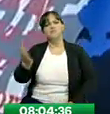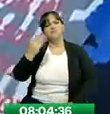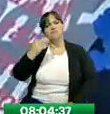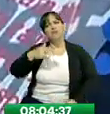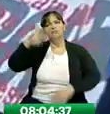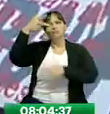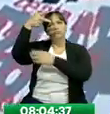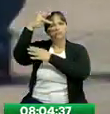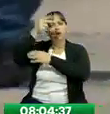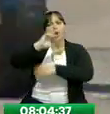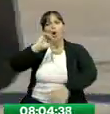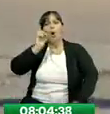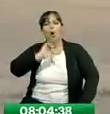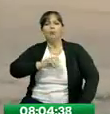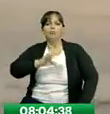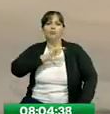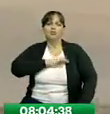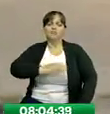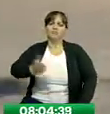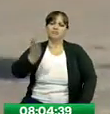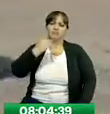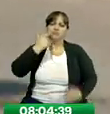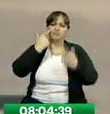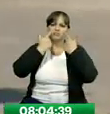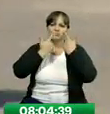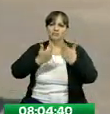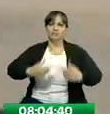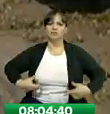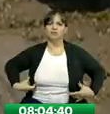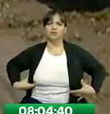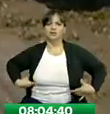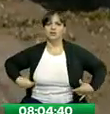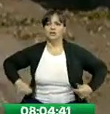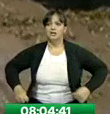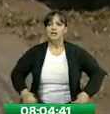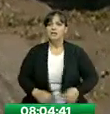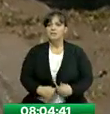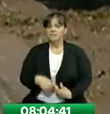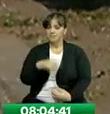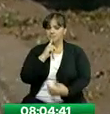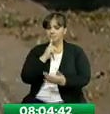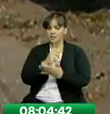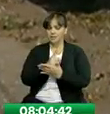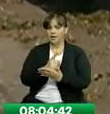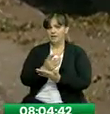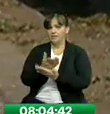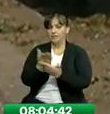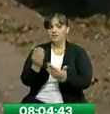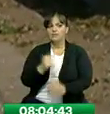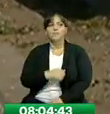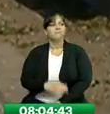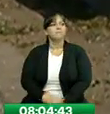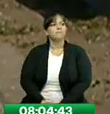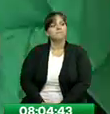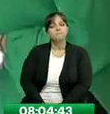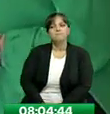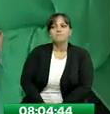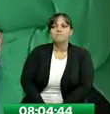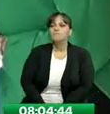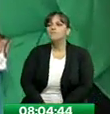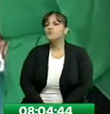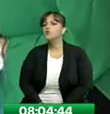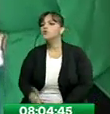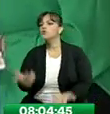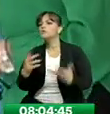la tarde esto ya es muerto mi casa en rodillas como las cuatro vecinas andan viendo las casas y leyes roban la policía